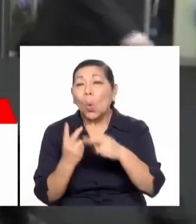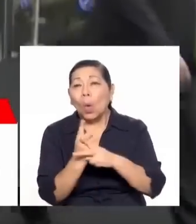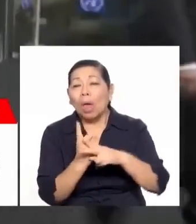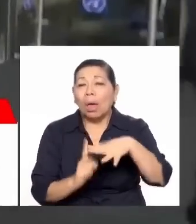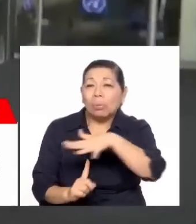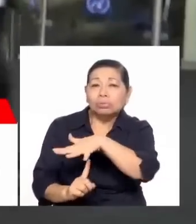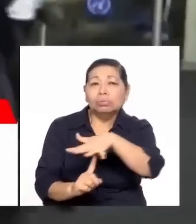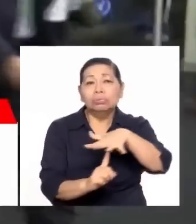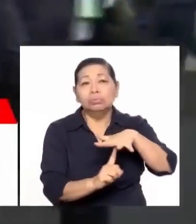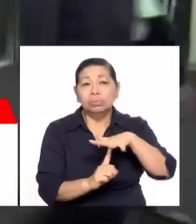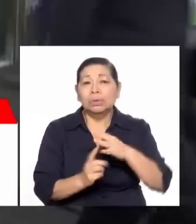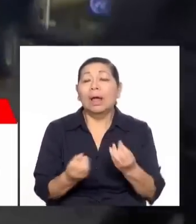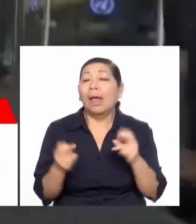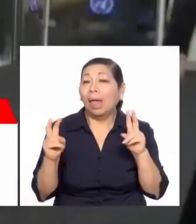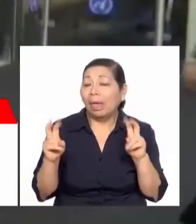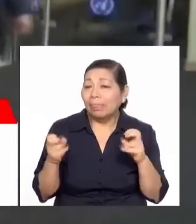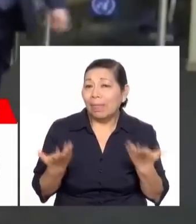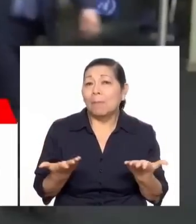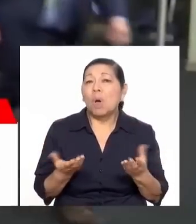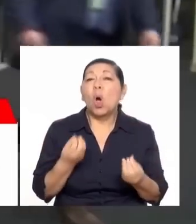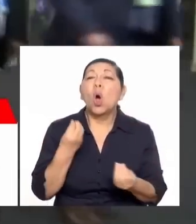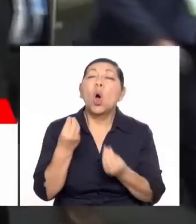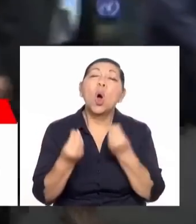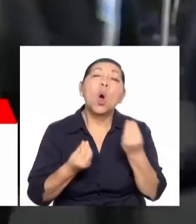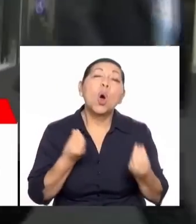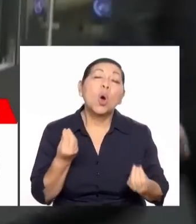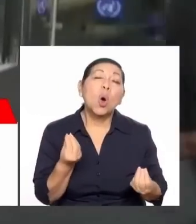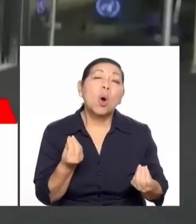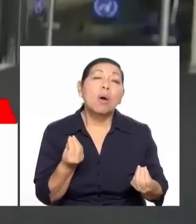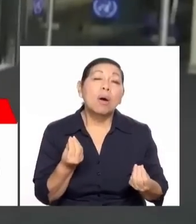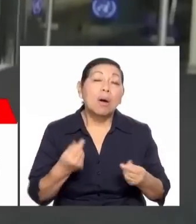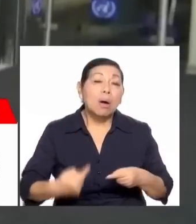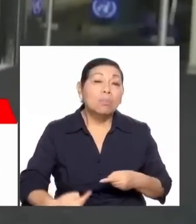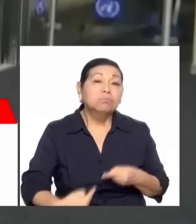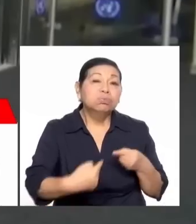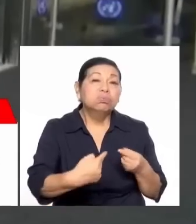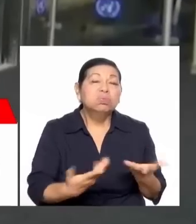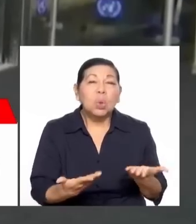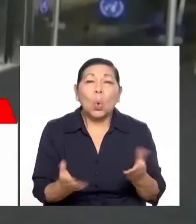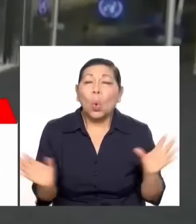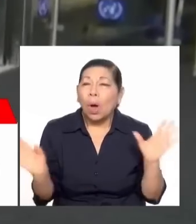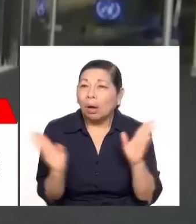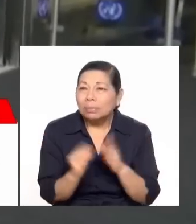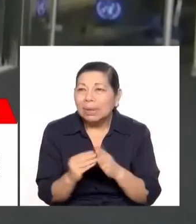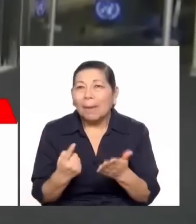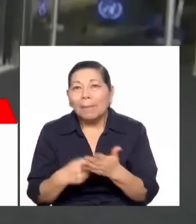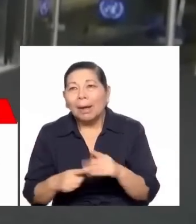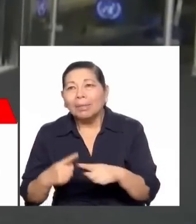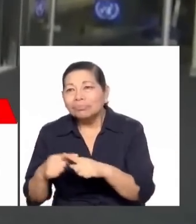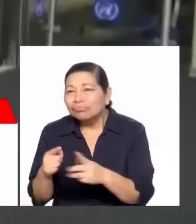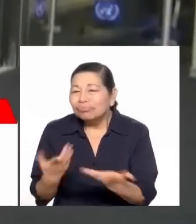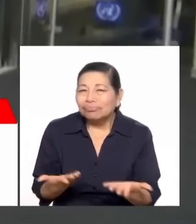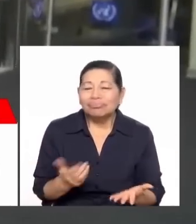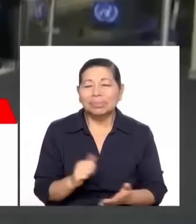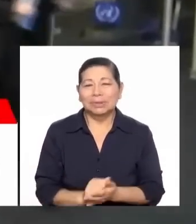ambiente, también el tema de cómo poder afrontar de manera conjunta lo que